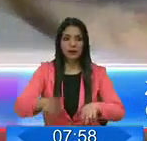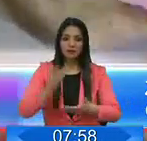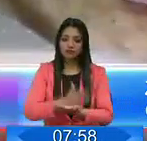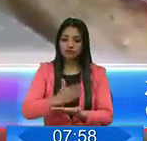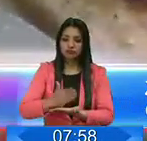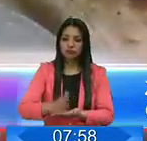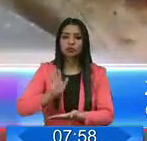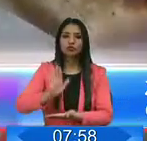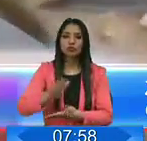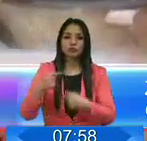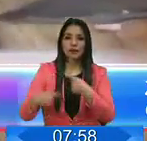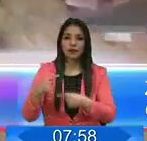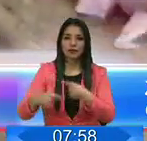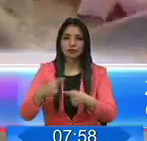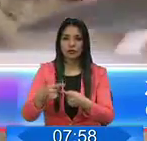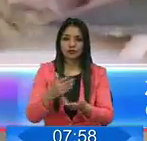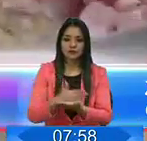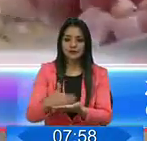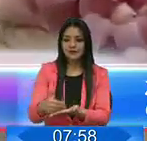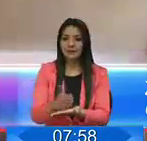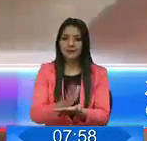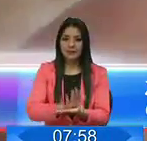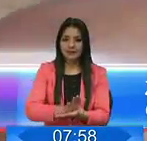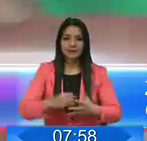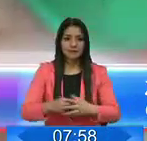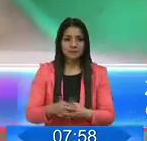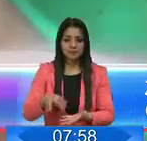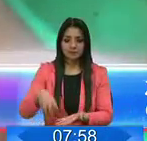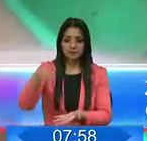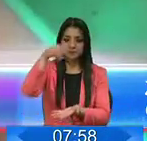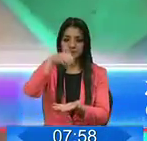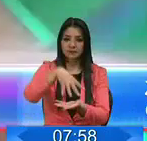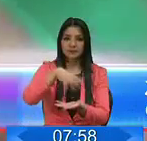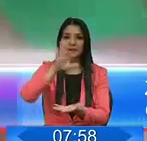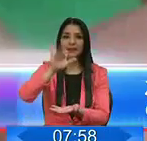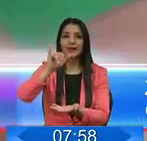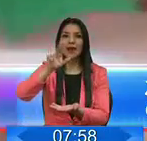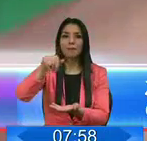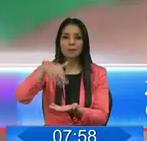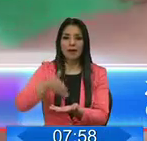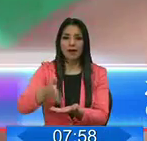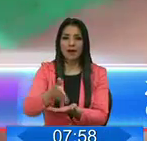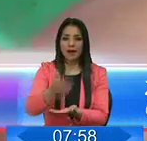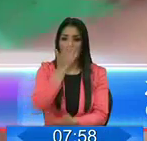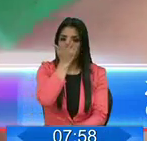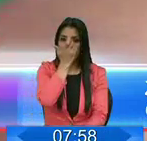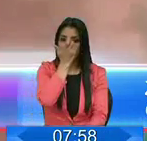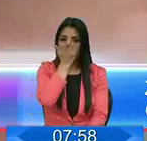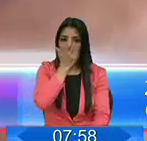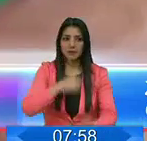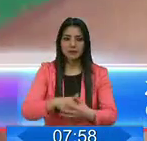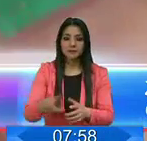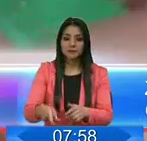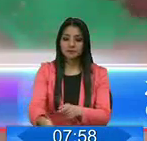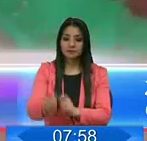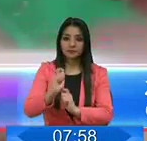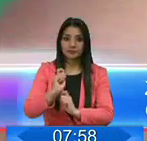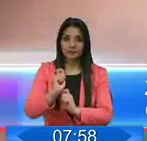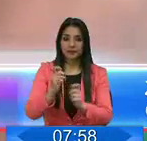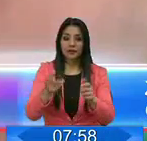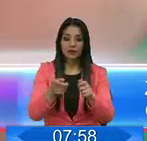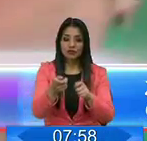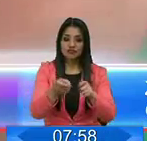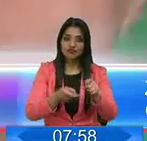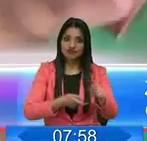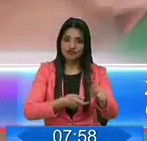el ceviche de la Amazonía, su ingrediente principal, la tilapia. Sacamos nada más lo que son los filetes para poder ponerlo